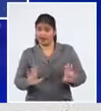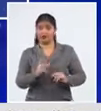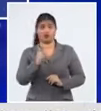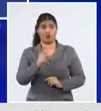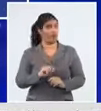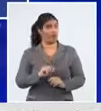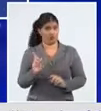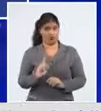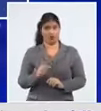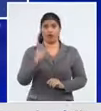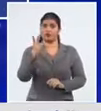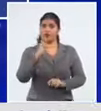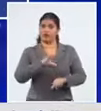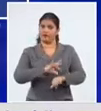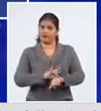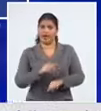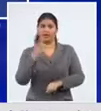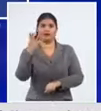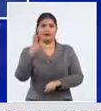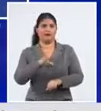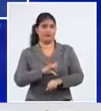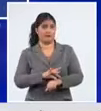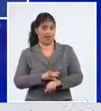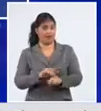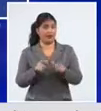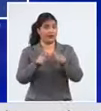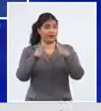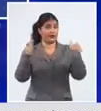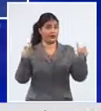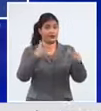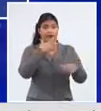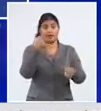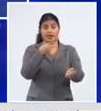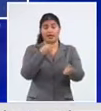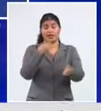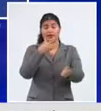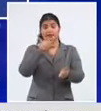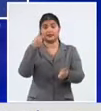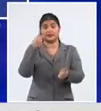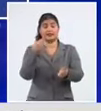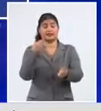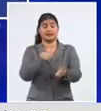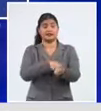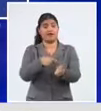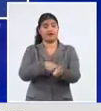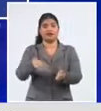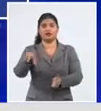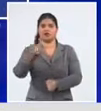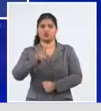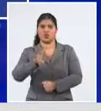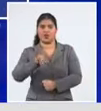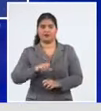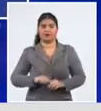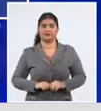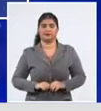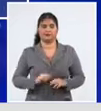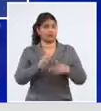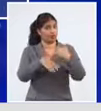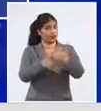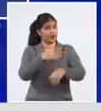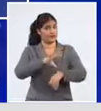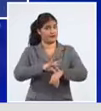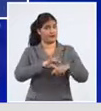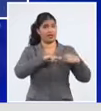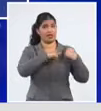en 37 de los que informamos hoy. La diabetes mellitus en 9. La cardiopatía isquémica